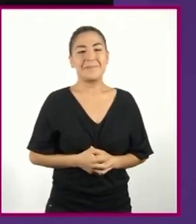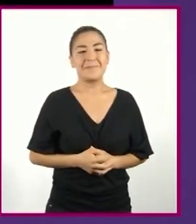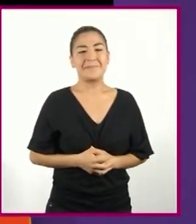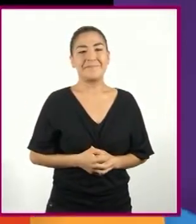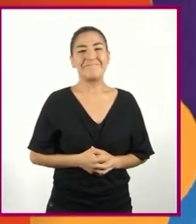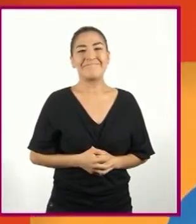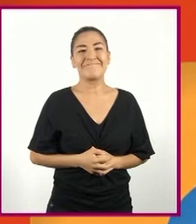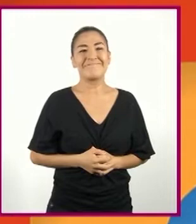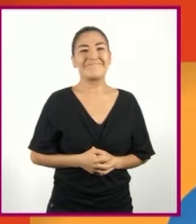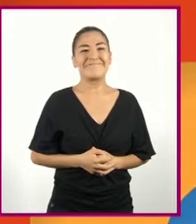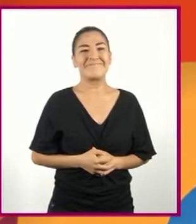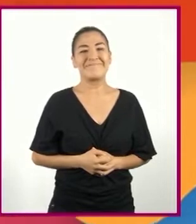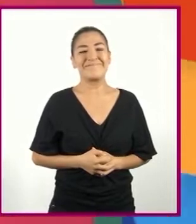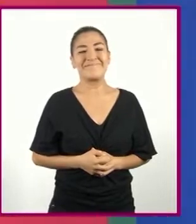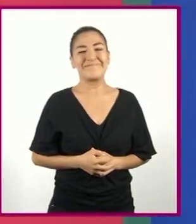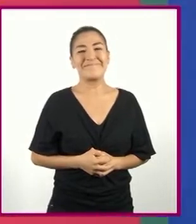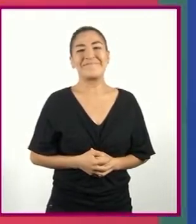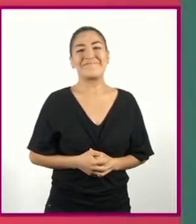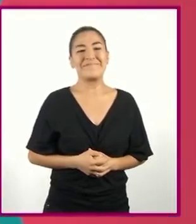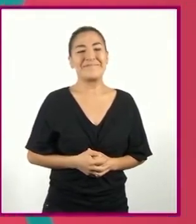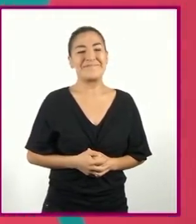Gracias.